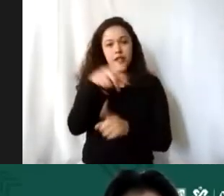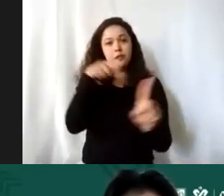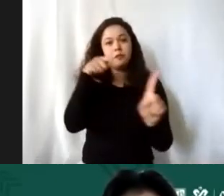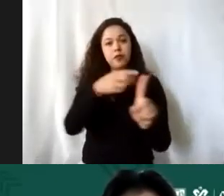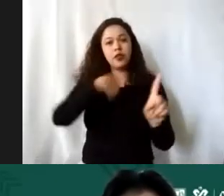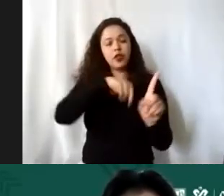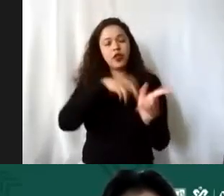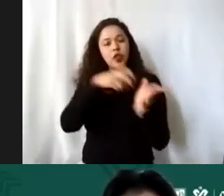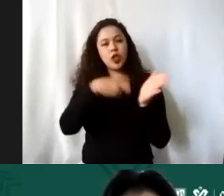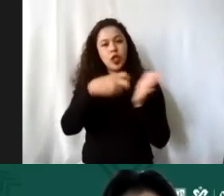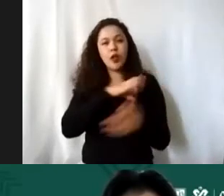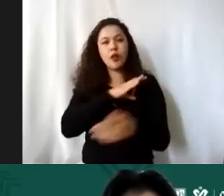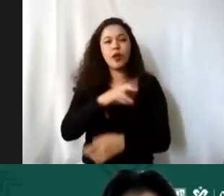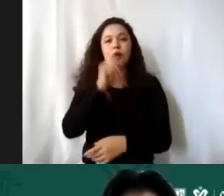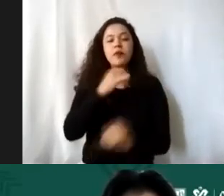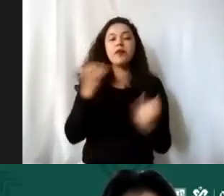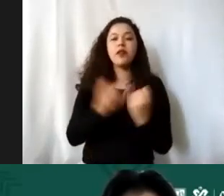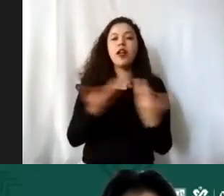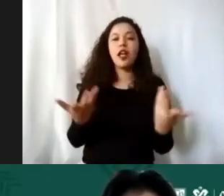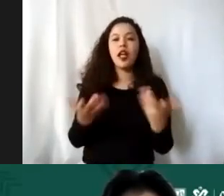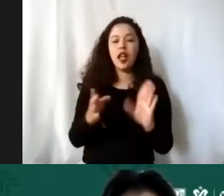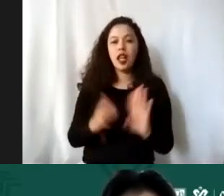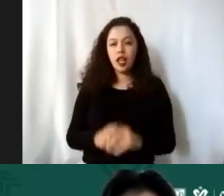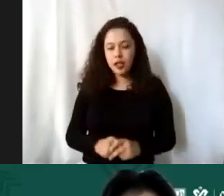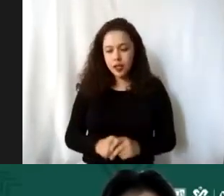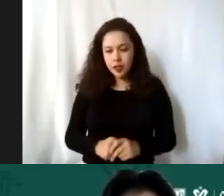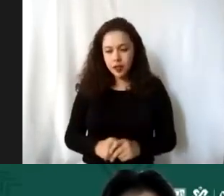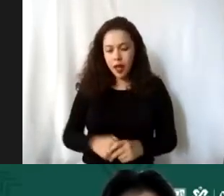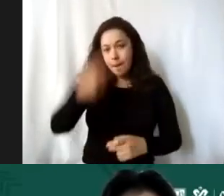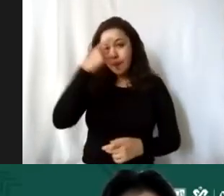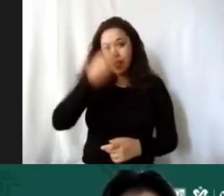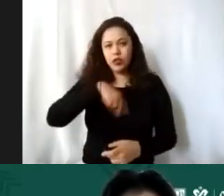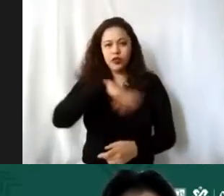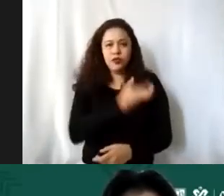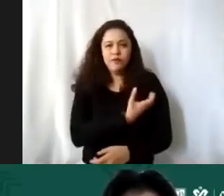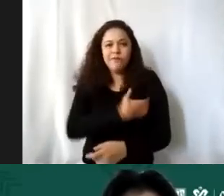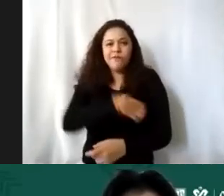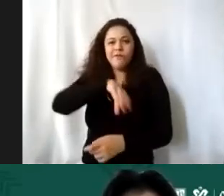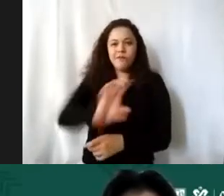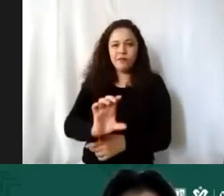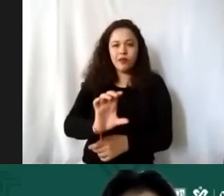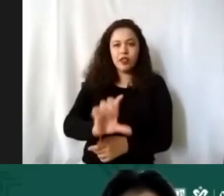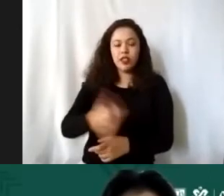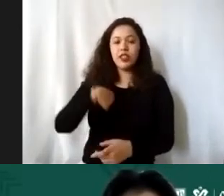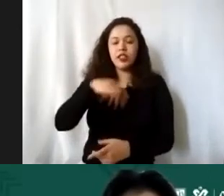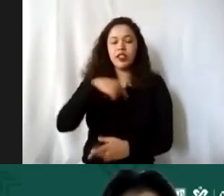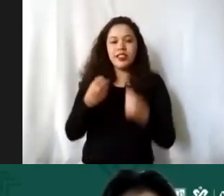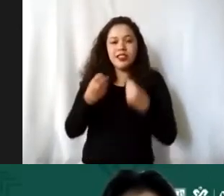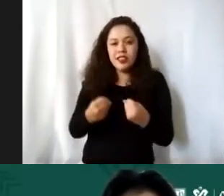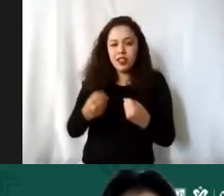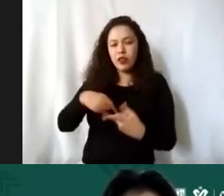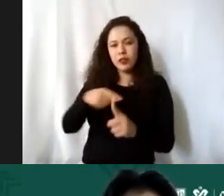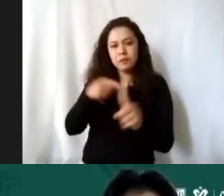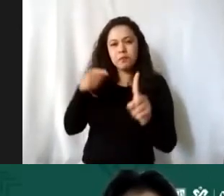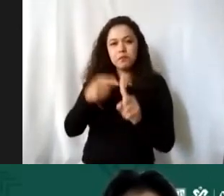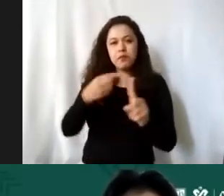modificando. También esta cuestión de empoderarnos, me refiero yo a que nos da esta certeza y seguridad de poder